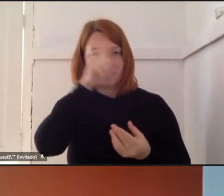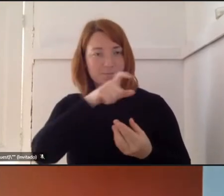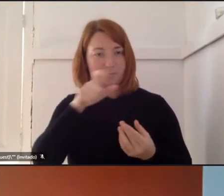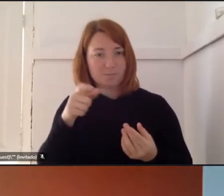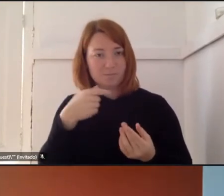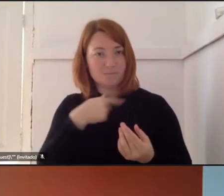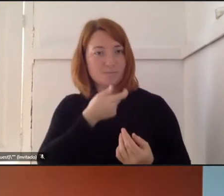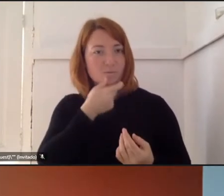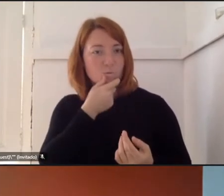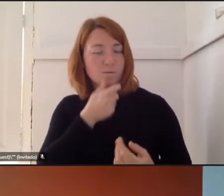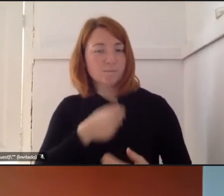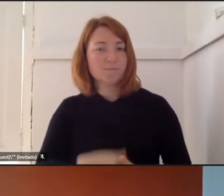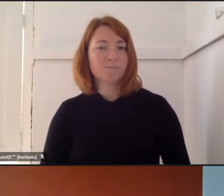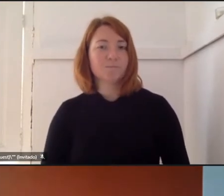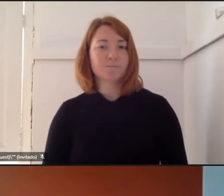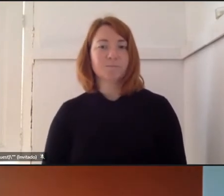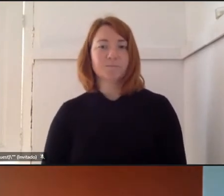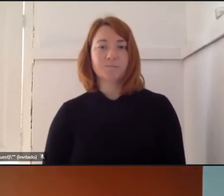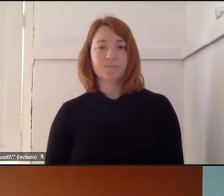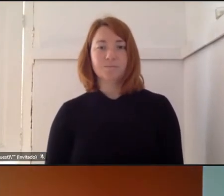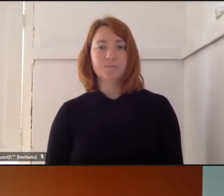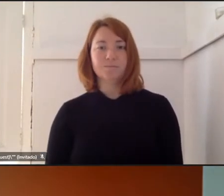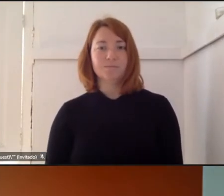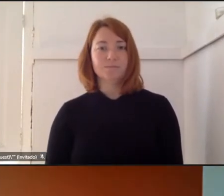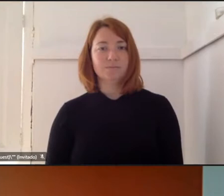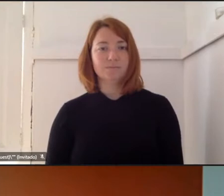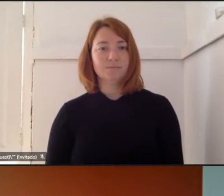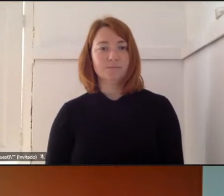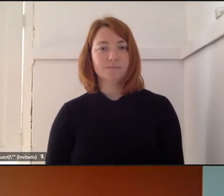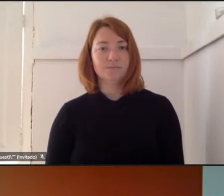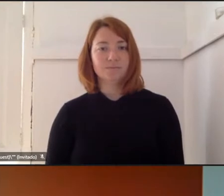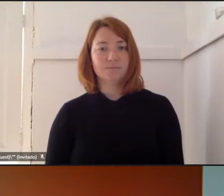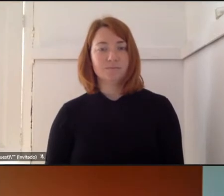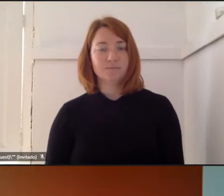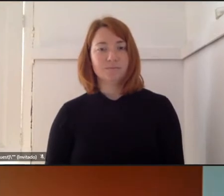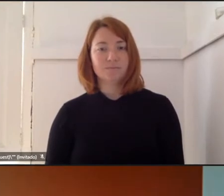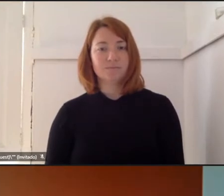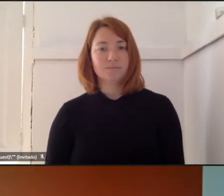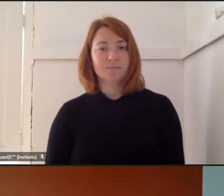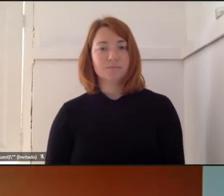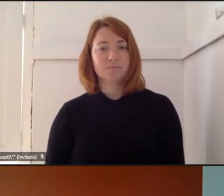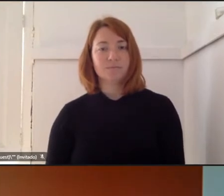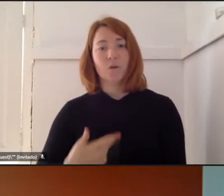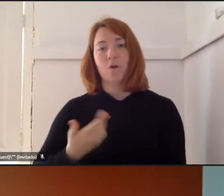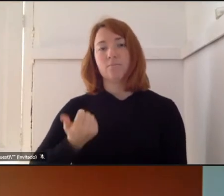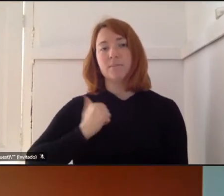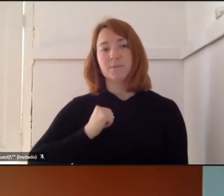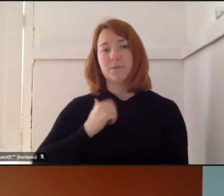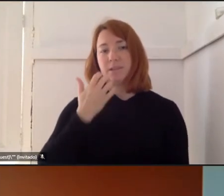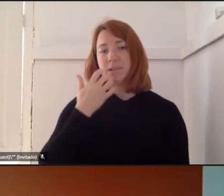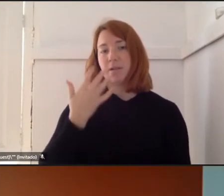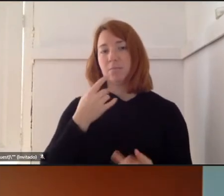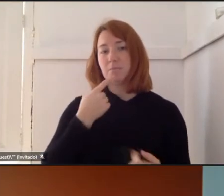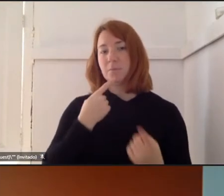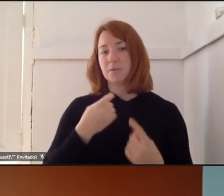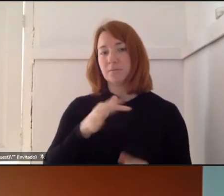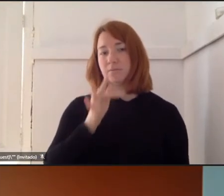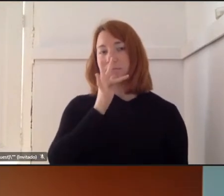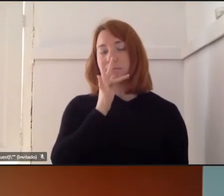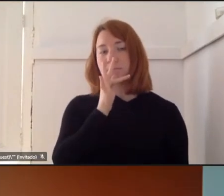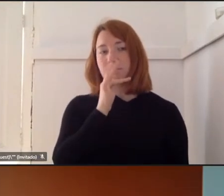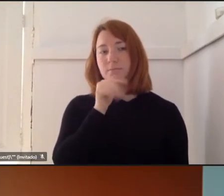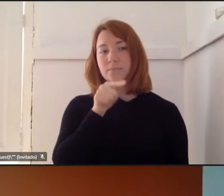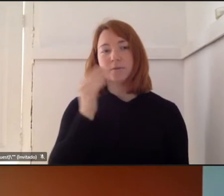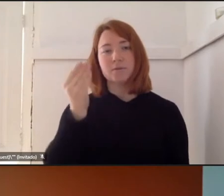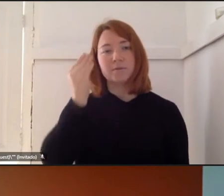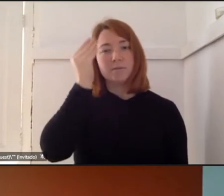nos has hecho llegar. Yo sí que aprovecharía, si mientras que no llega ninguna pregunta más, ¿Tú piensas, Encina,